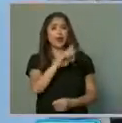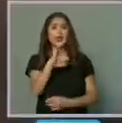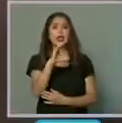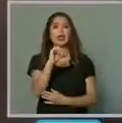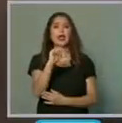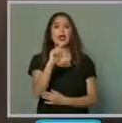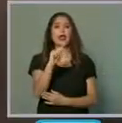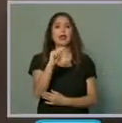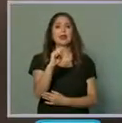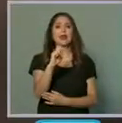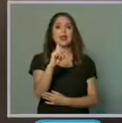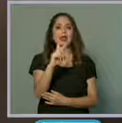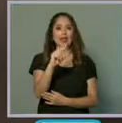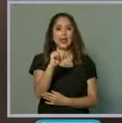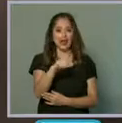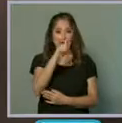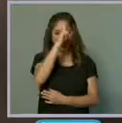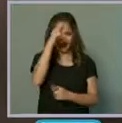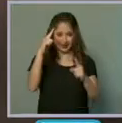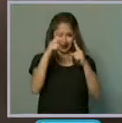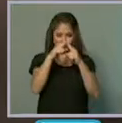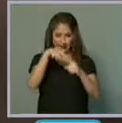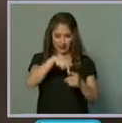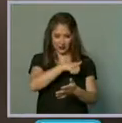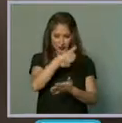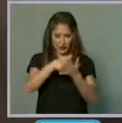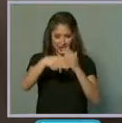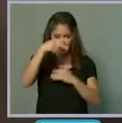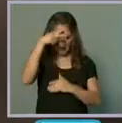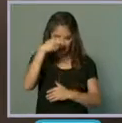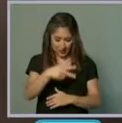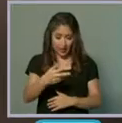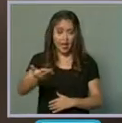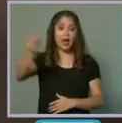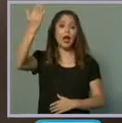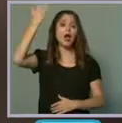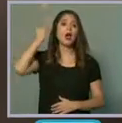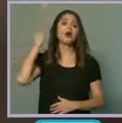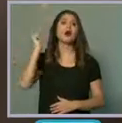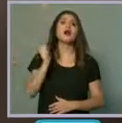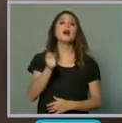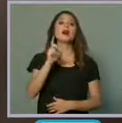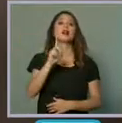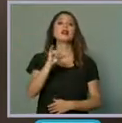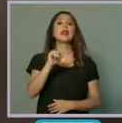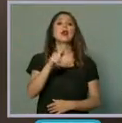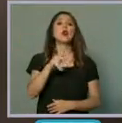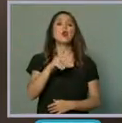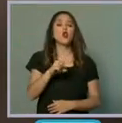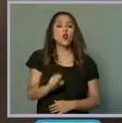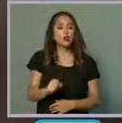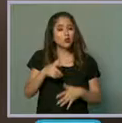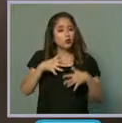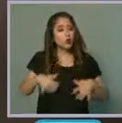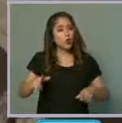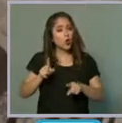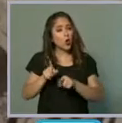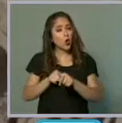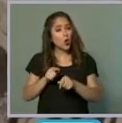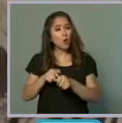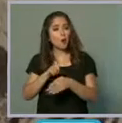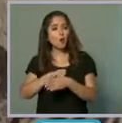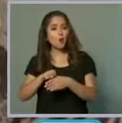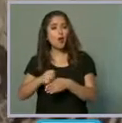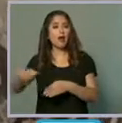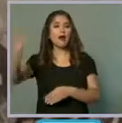México hay se llaman dalmáticas, que es algo que usaban los diáconos, preciosa, morada del siglo